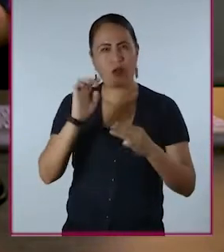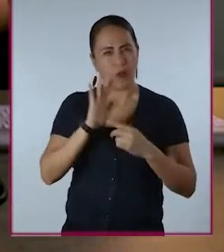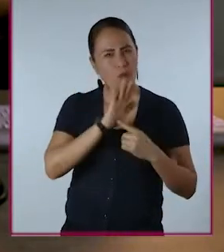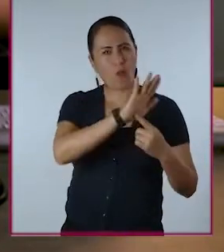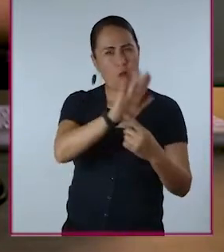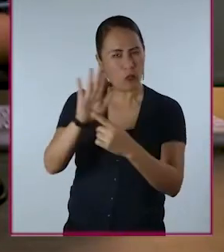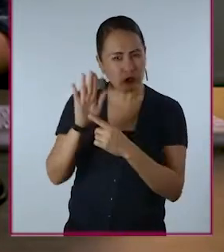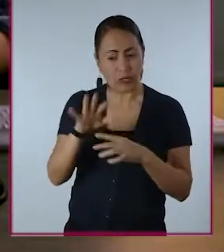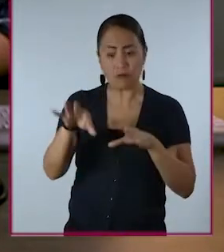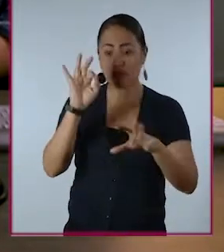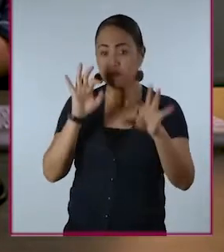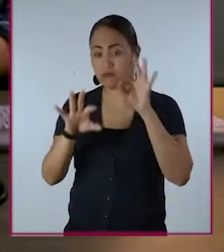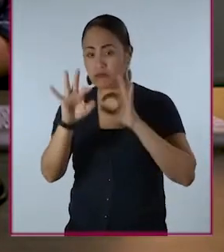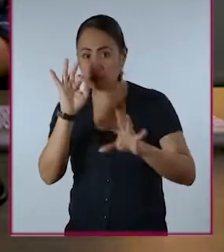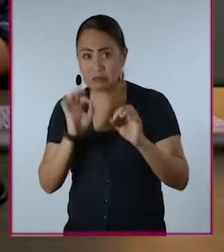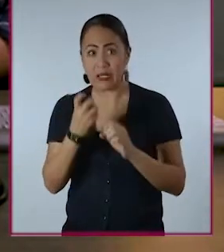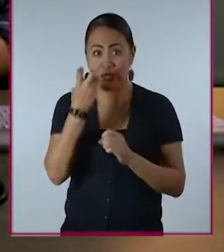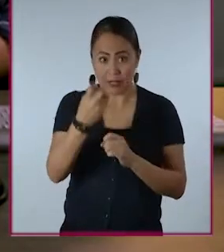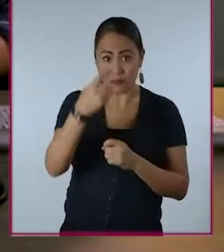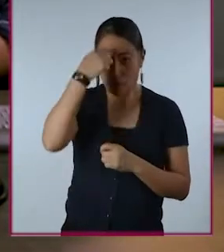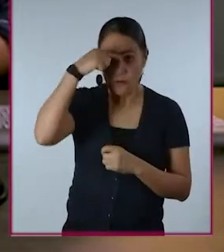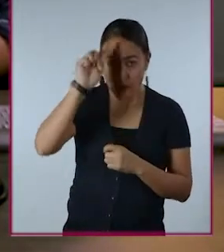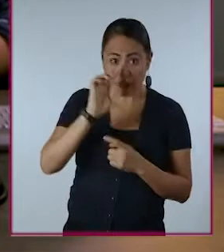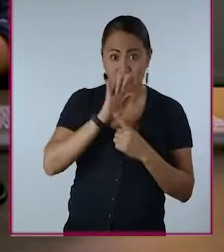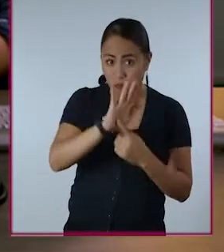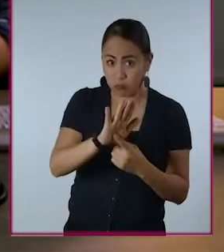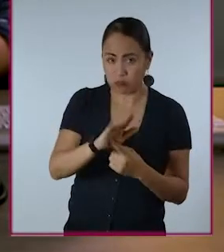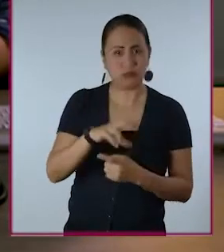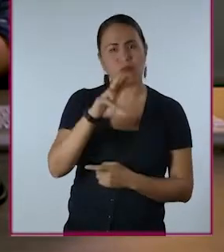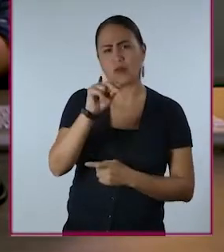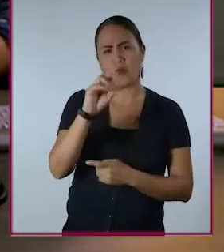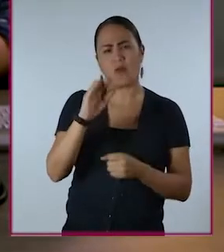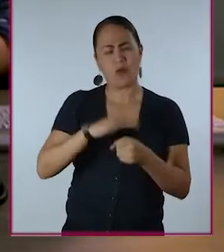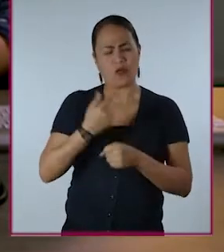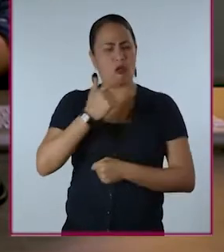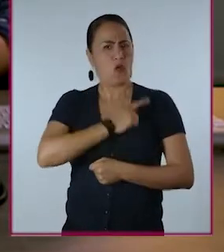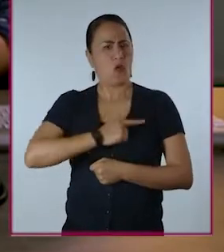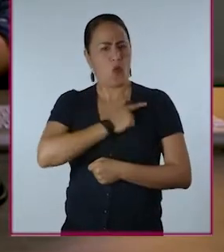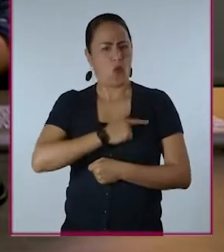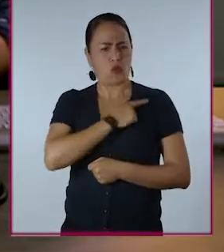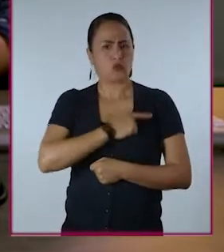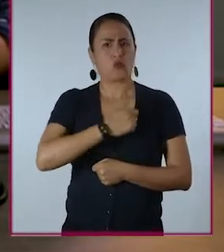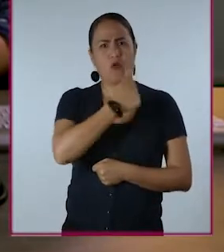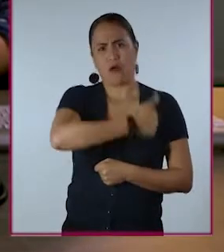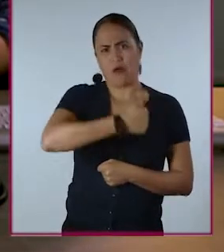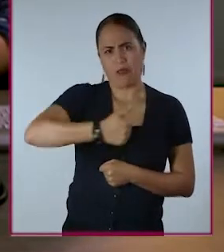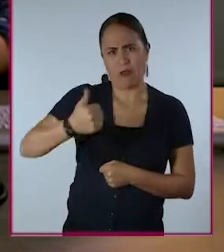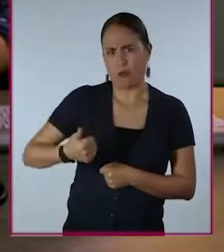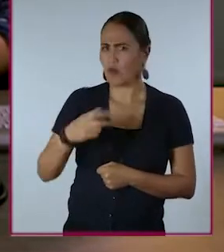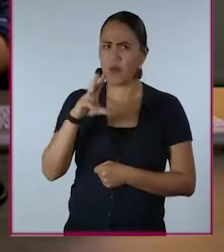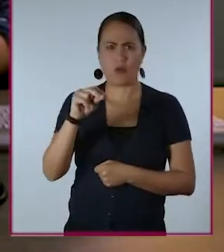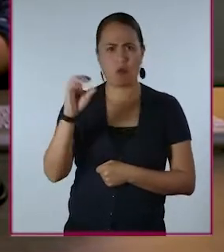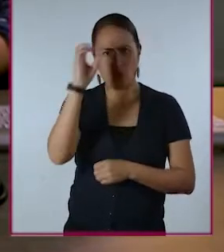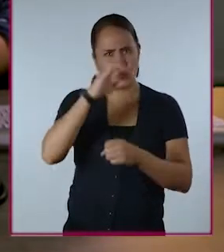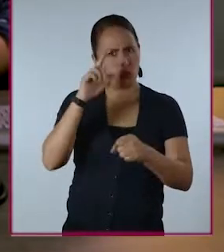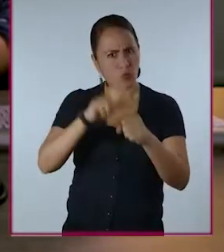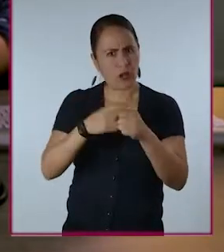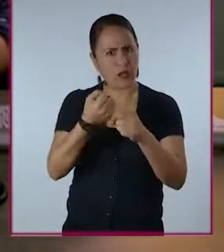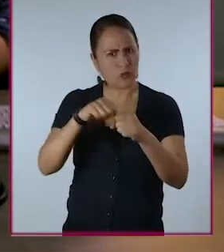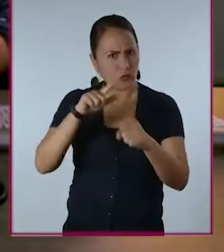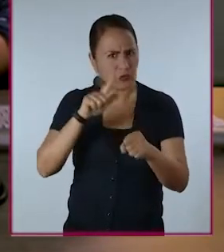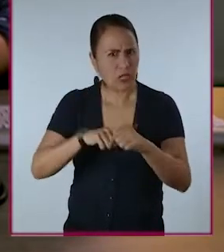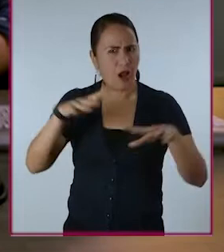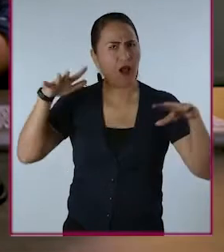mundo no ha de ser nada sencillo. Seguro que no lo es, porque no depende del gusto personal, sino de la trascendencia social, cultural, lo que